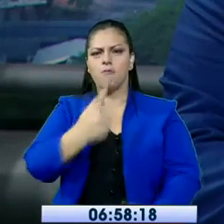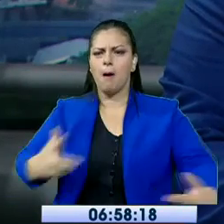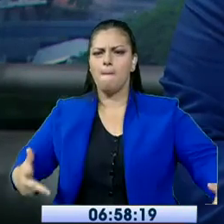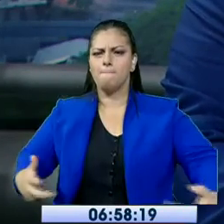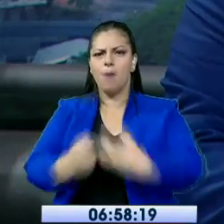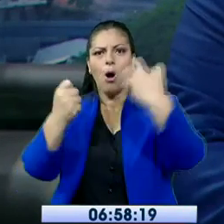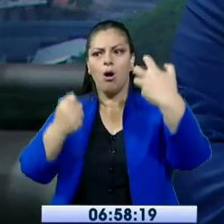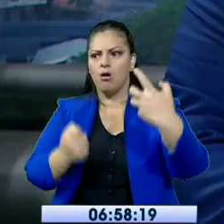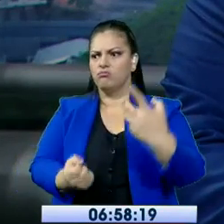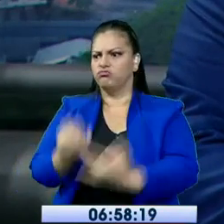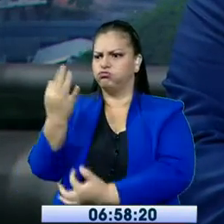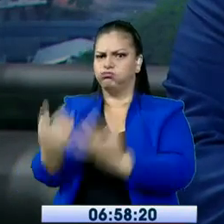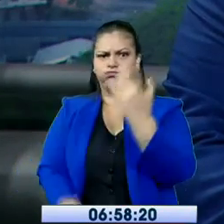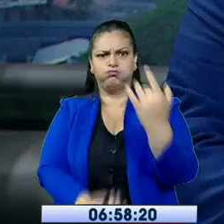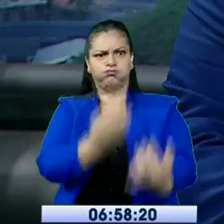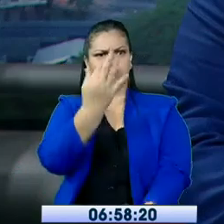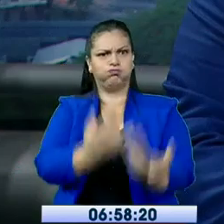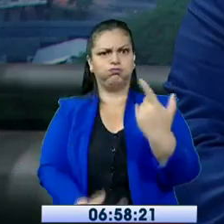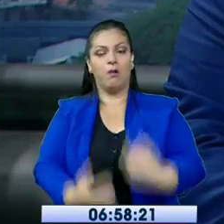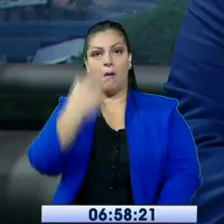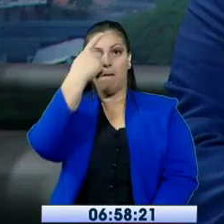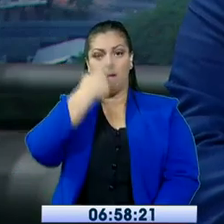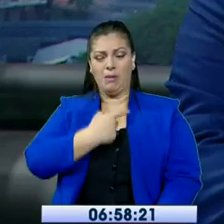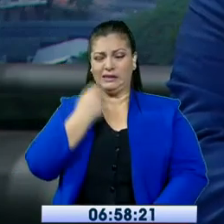resultó con graves heridas. Veamos.